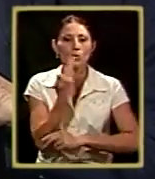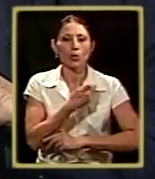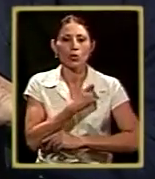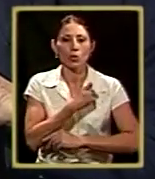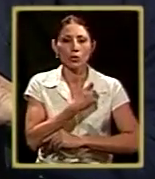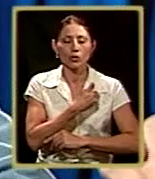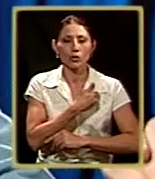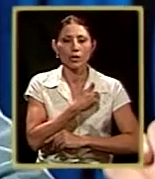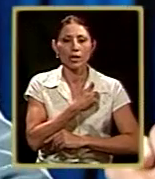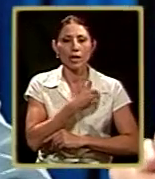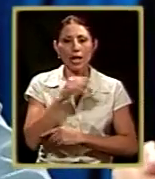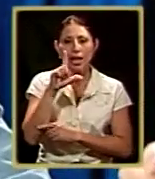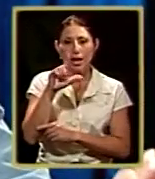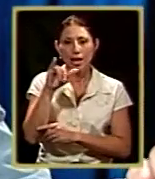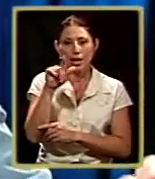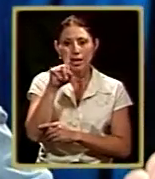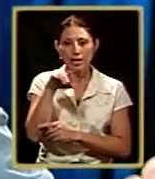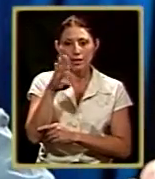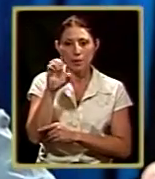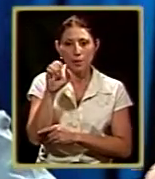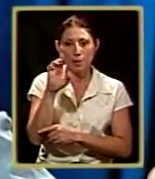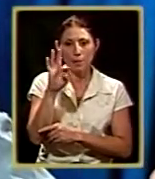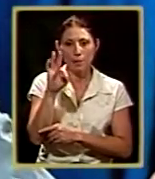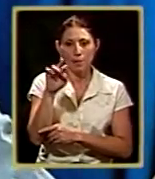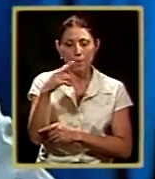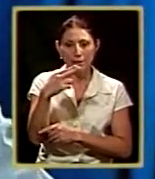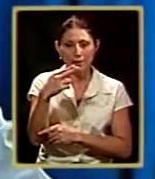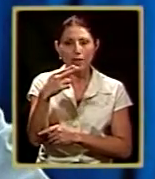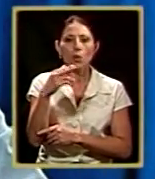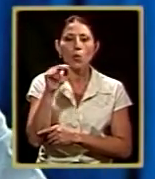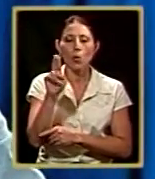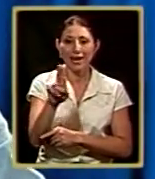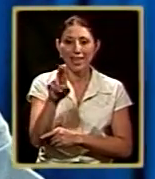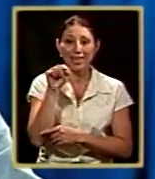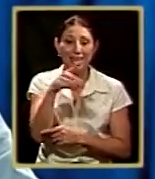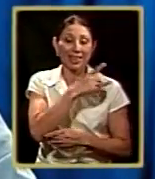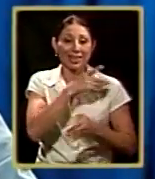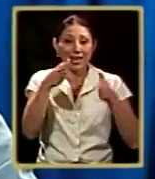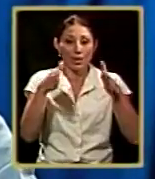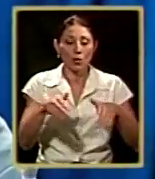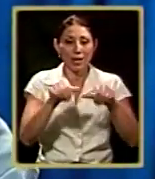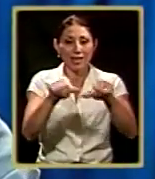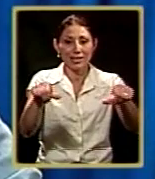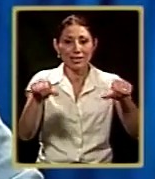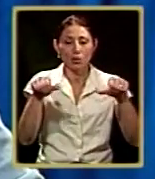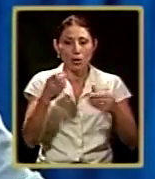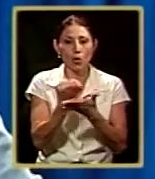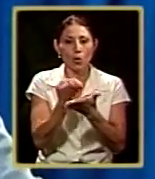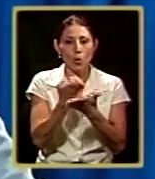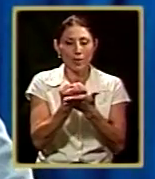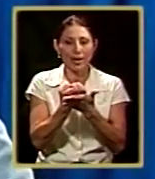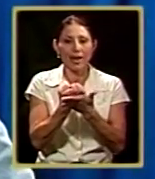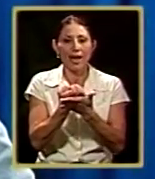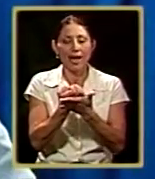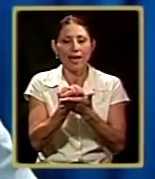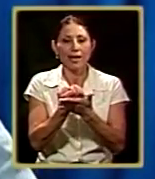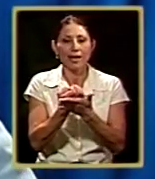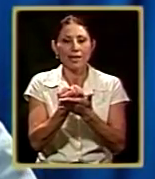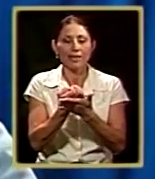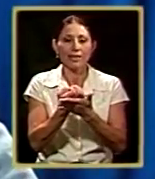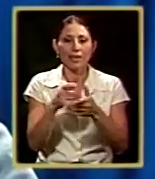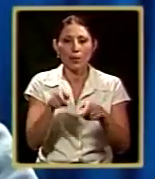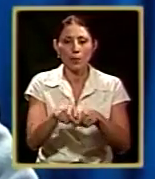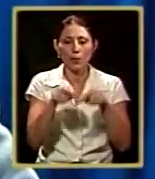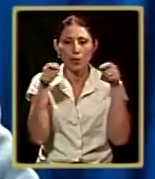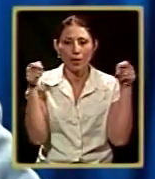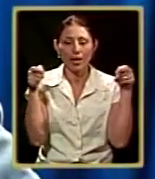nosotros a Lisbeth Ulet, quien es la directora de la sección económica del Matutino de